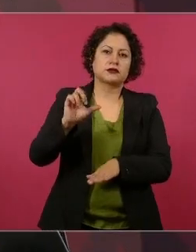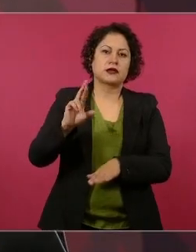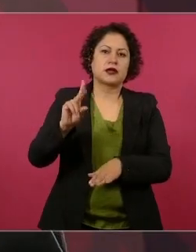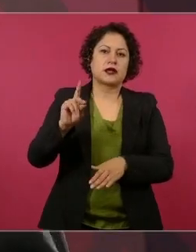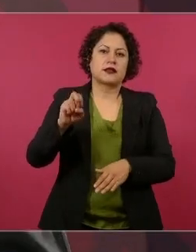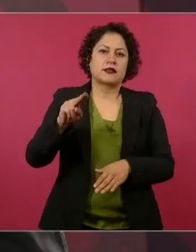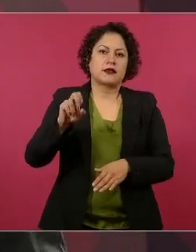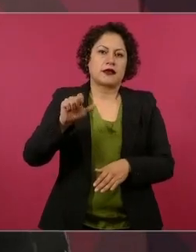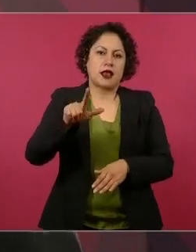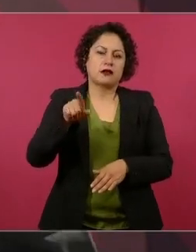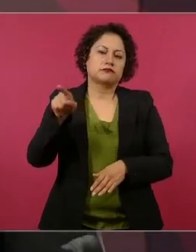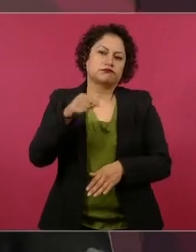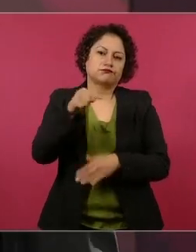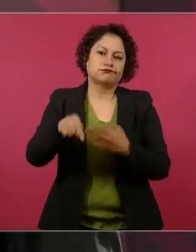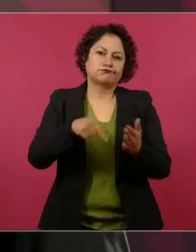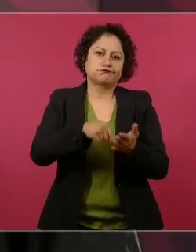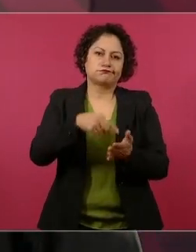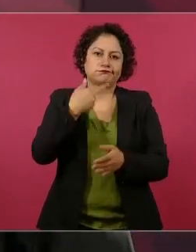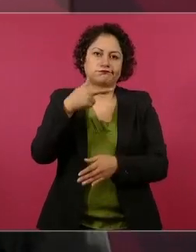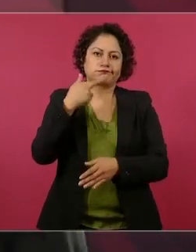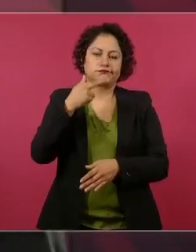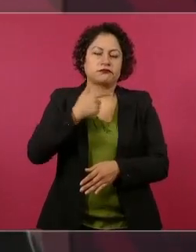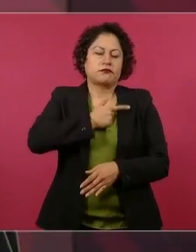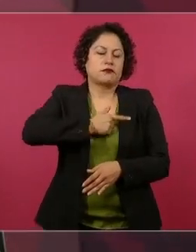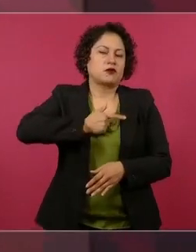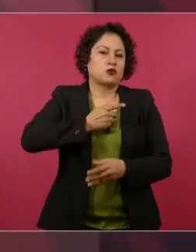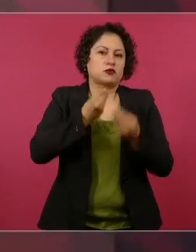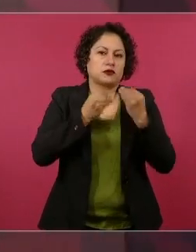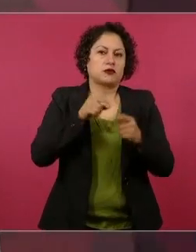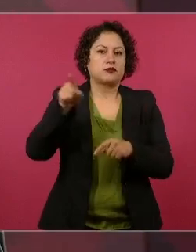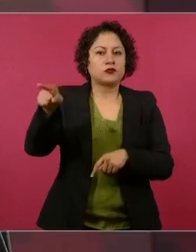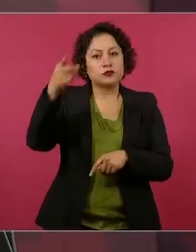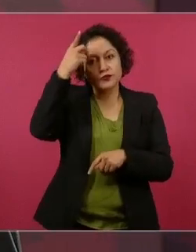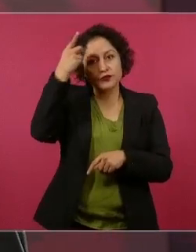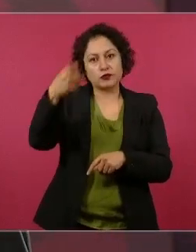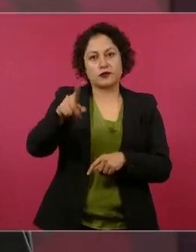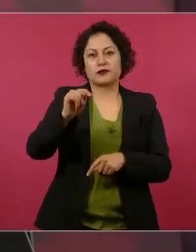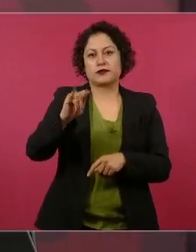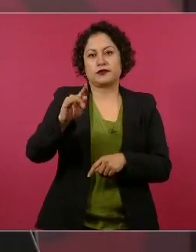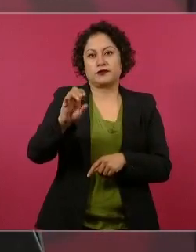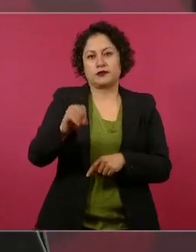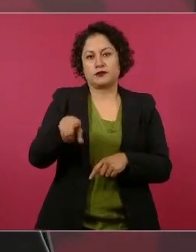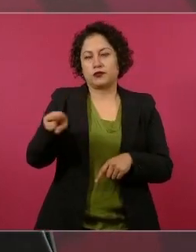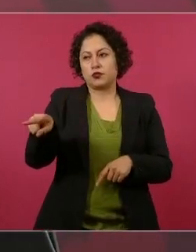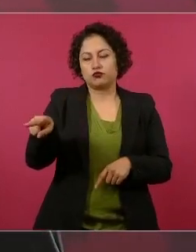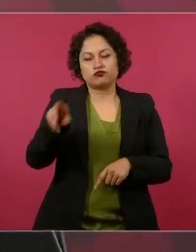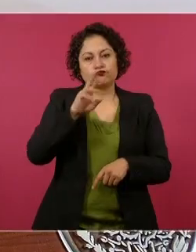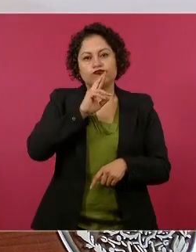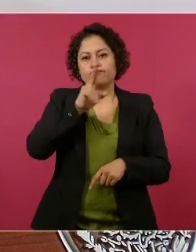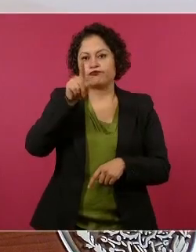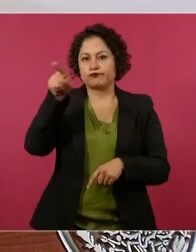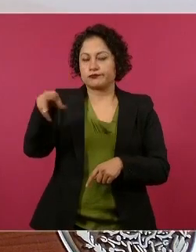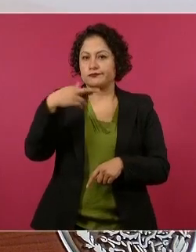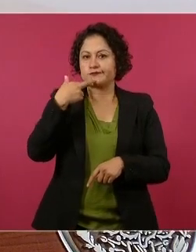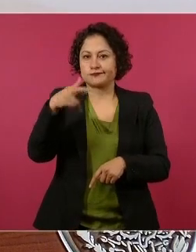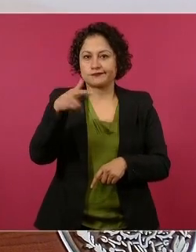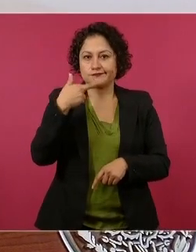mucho, ahí con Tito Garisurieta, que es de los mejores